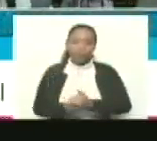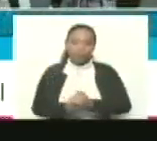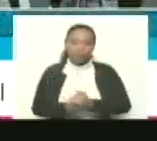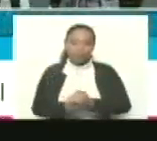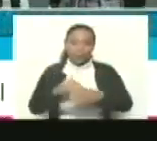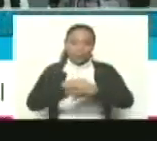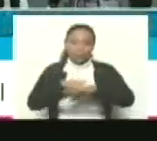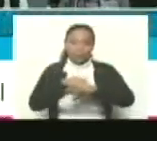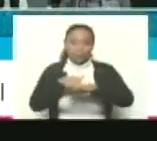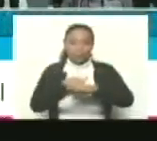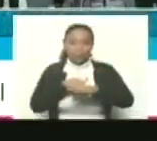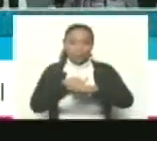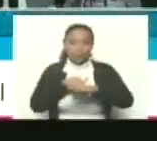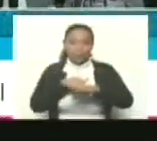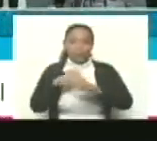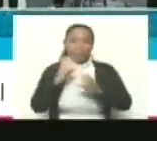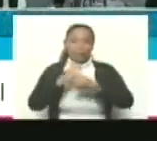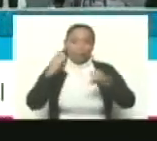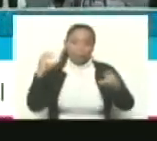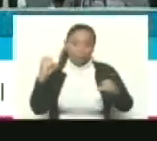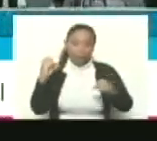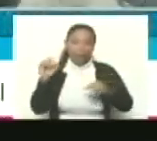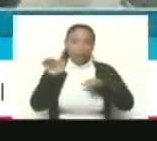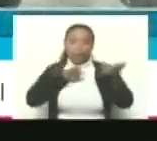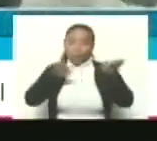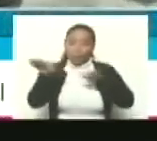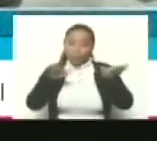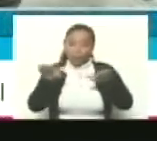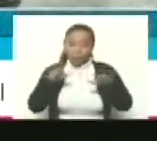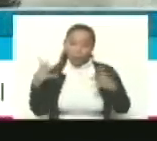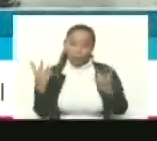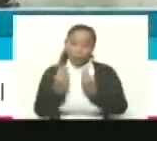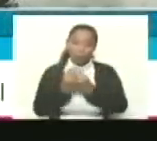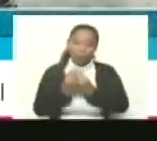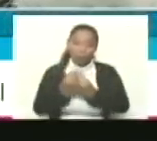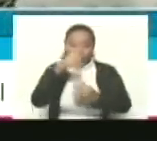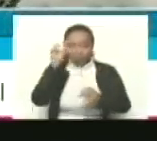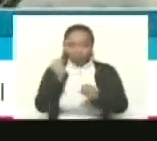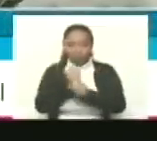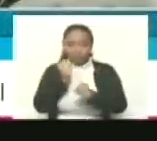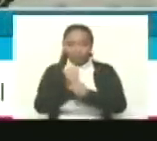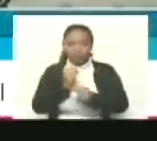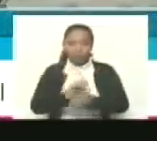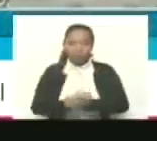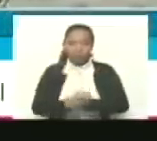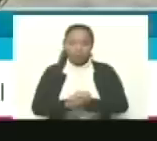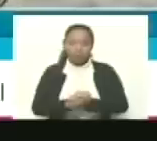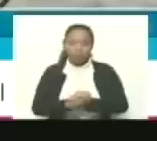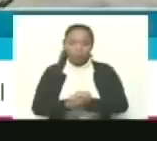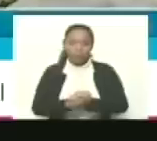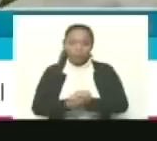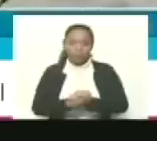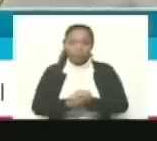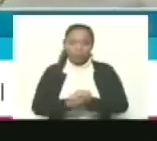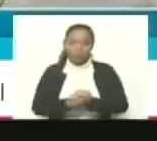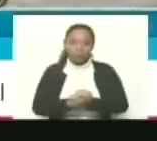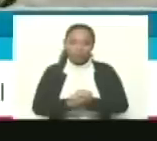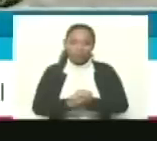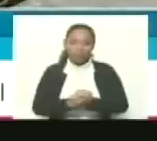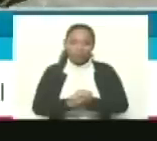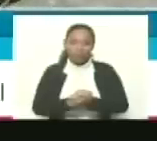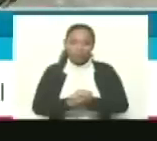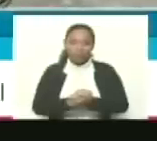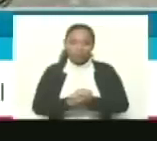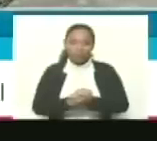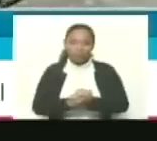de Transporte, el ministro de Turismo y la gobernación del estado. El que compre su pasaje por Conviasa para viajar directo a Mérida